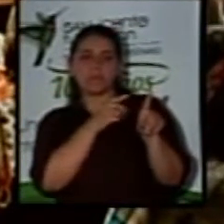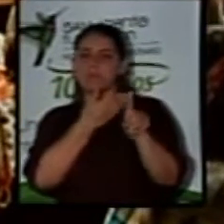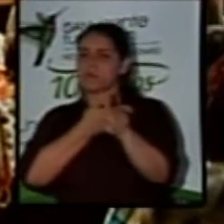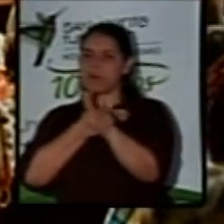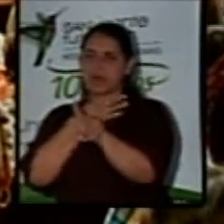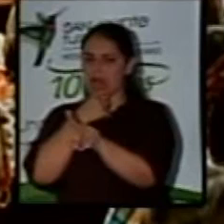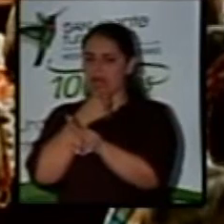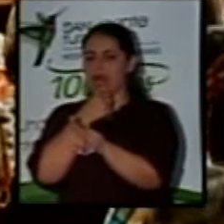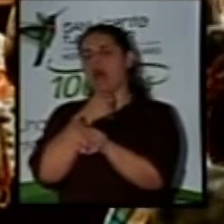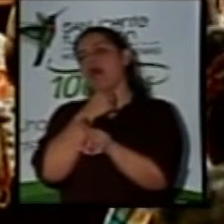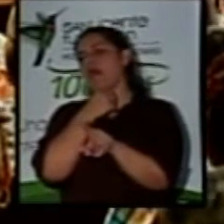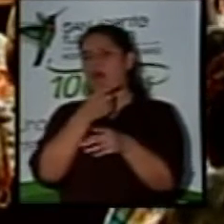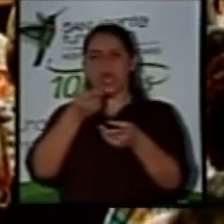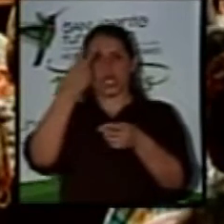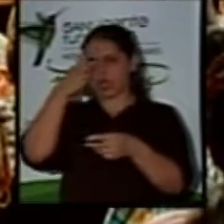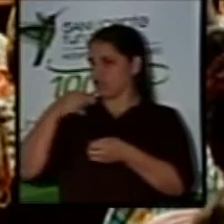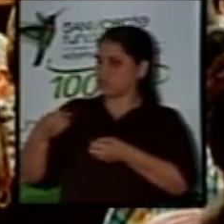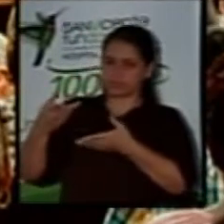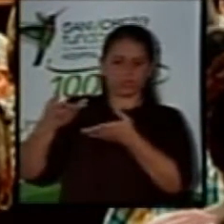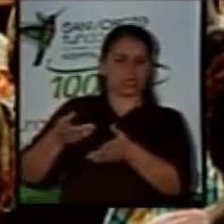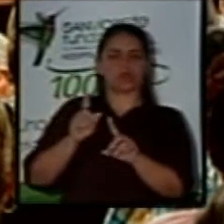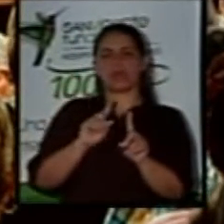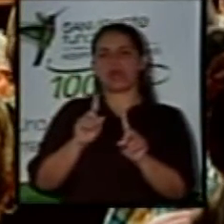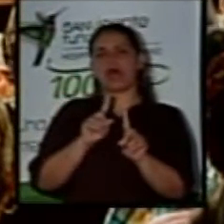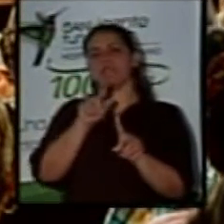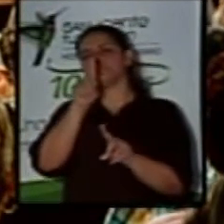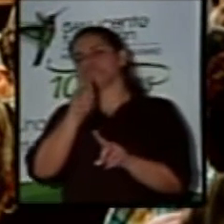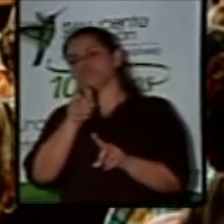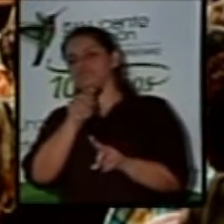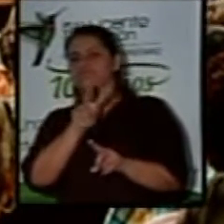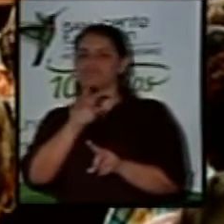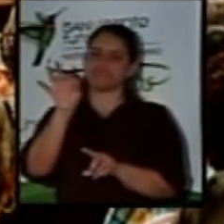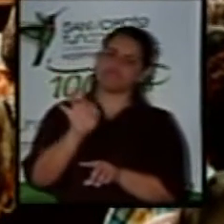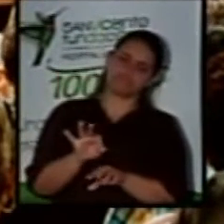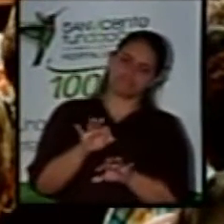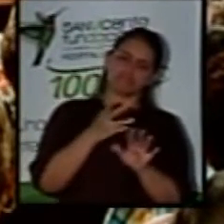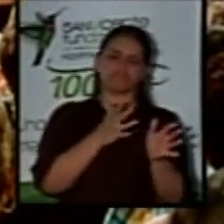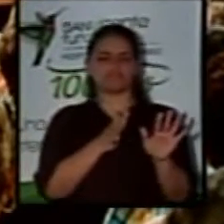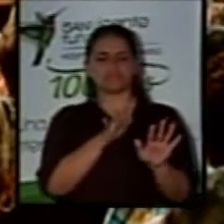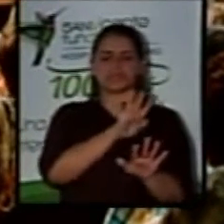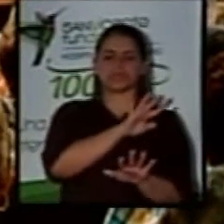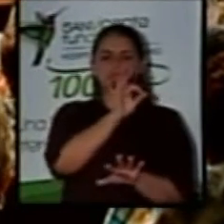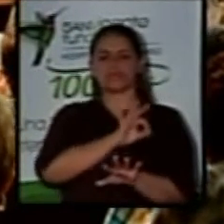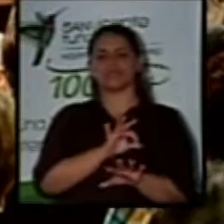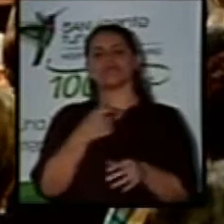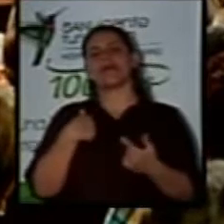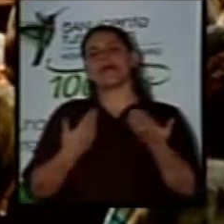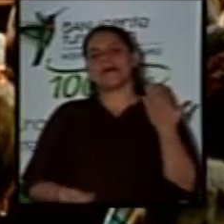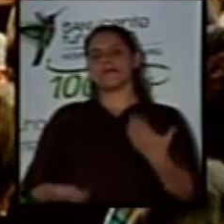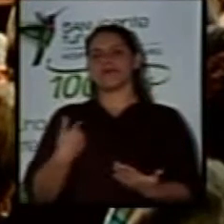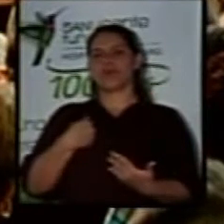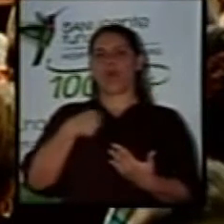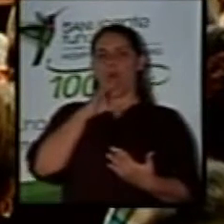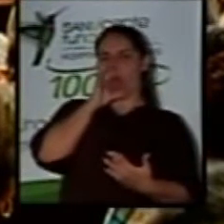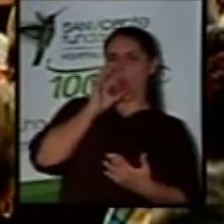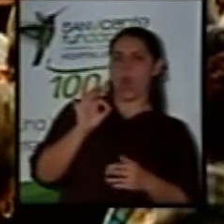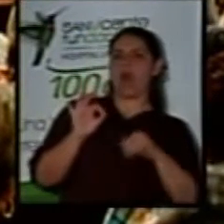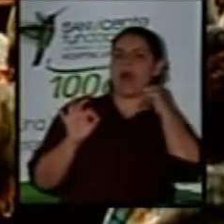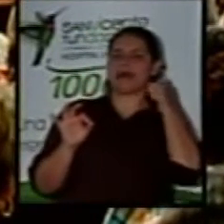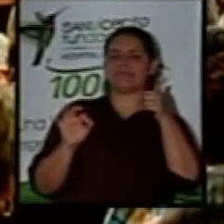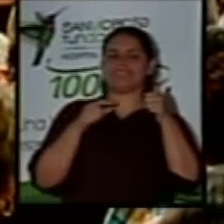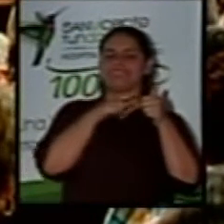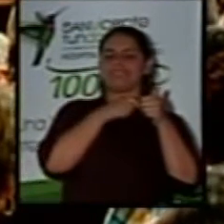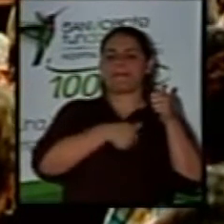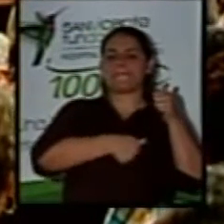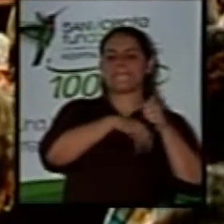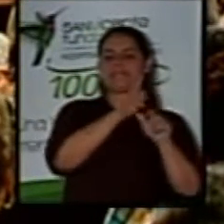pueden padecer las varices y hasta un 62% de las mujeres, porque también el género predispone a las varices, es más frecuente en